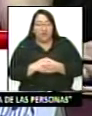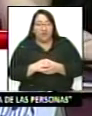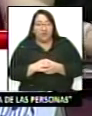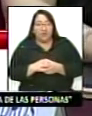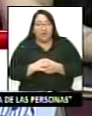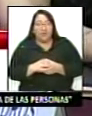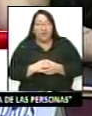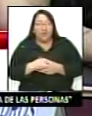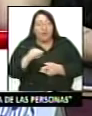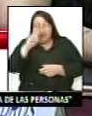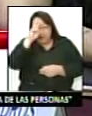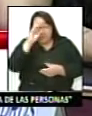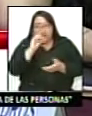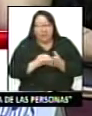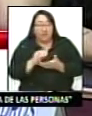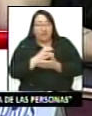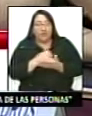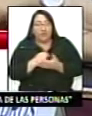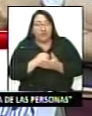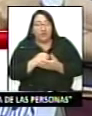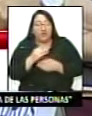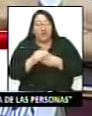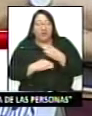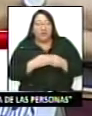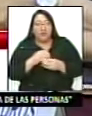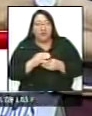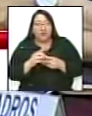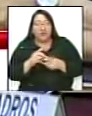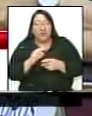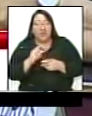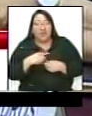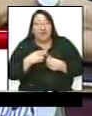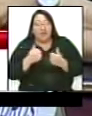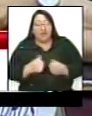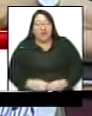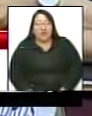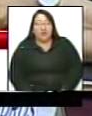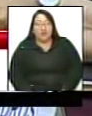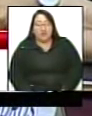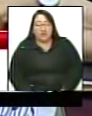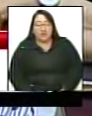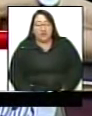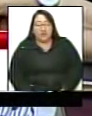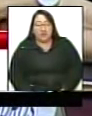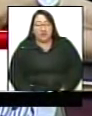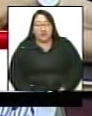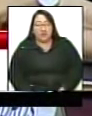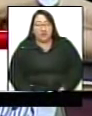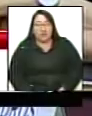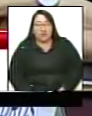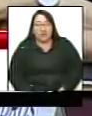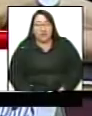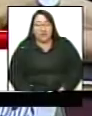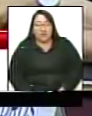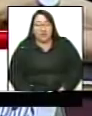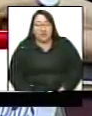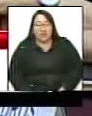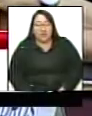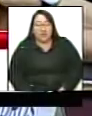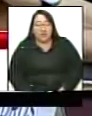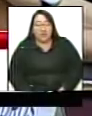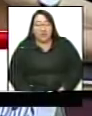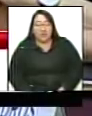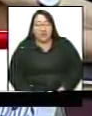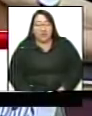el país está ubicado en el centro de la tierra, en la zona de vida. Es un país mega biodiverso, o centro de origen de